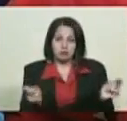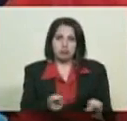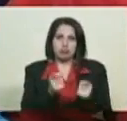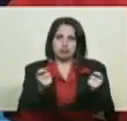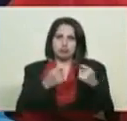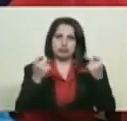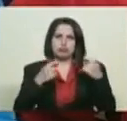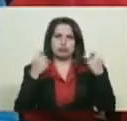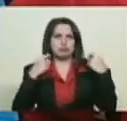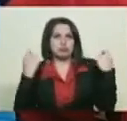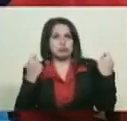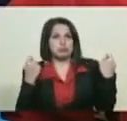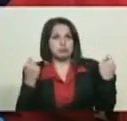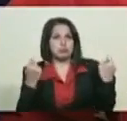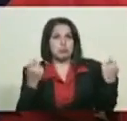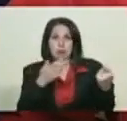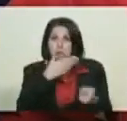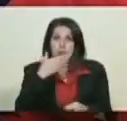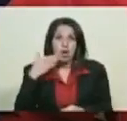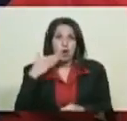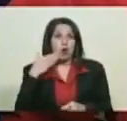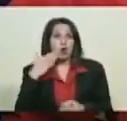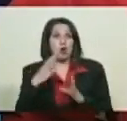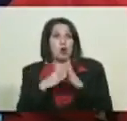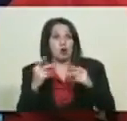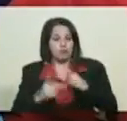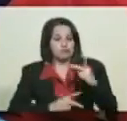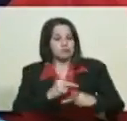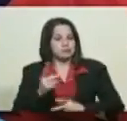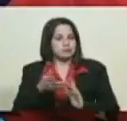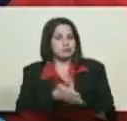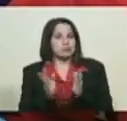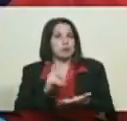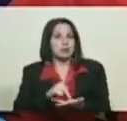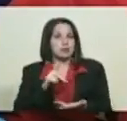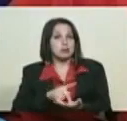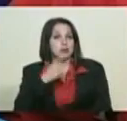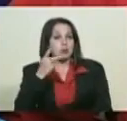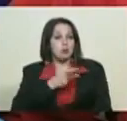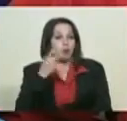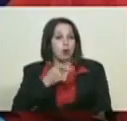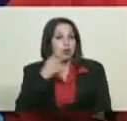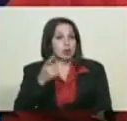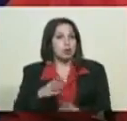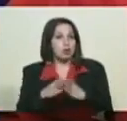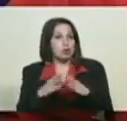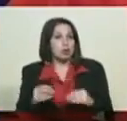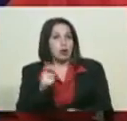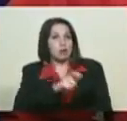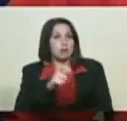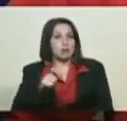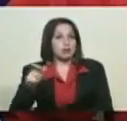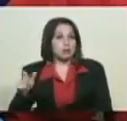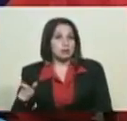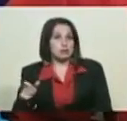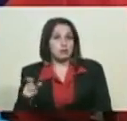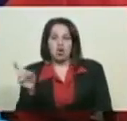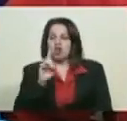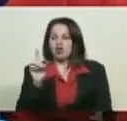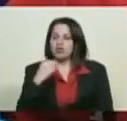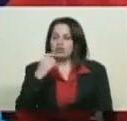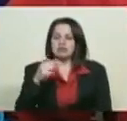incentivar, para estimular, para promover la participación política de los partidos. No es que se presente un evento electoral